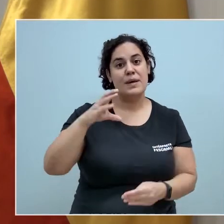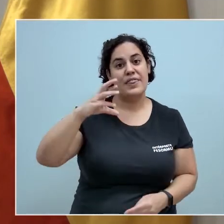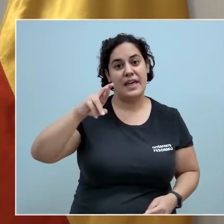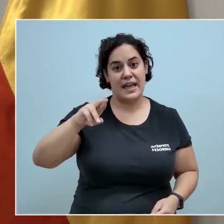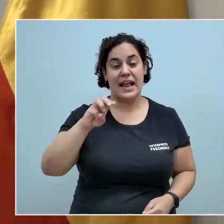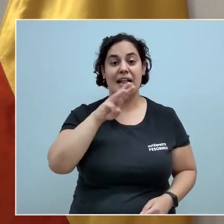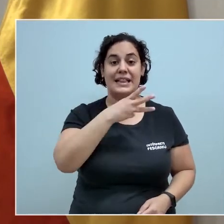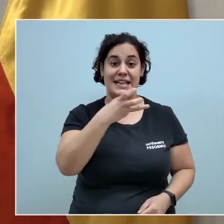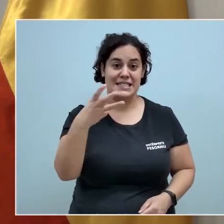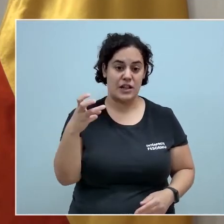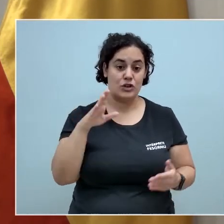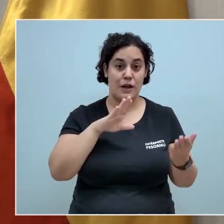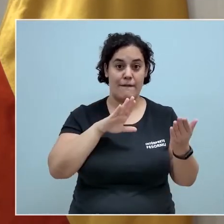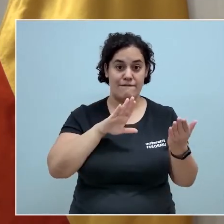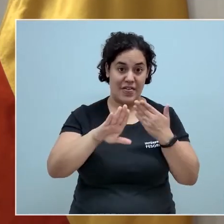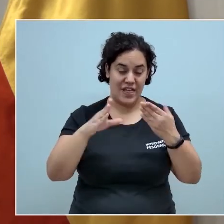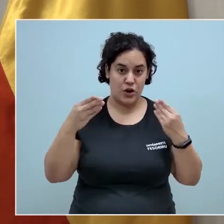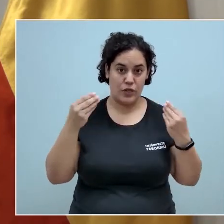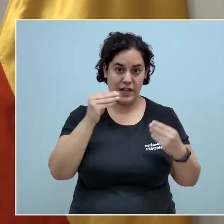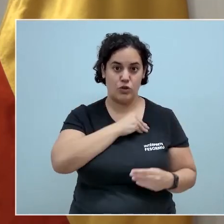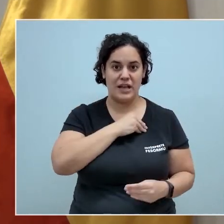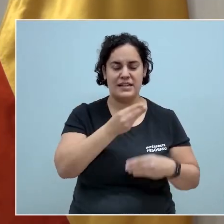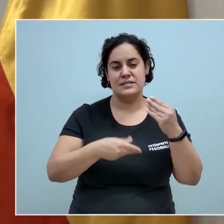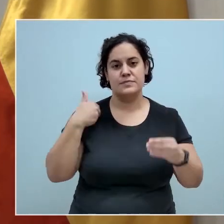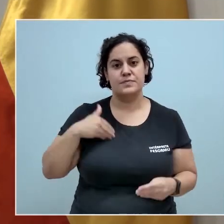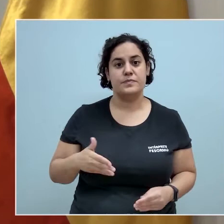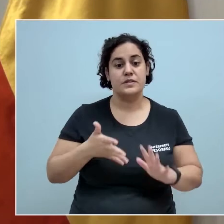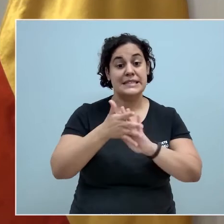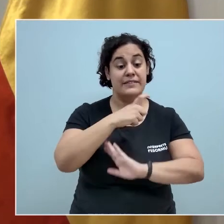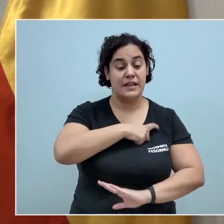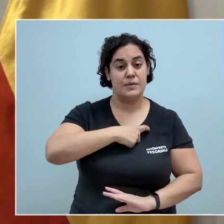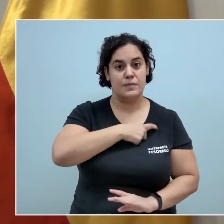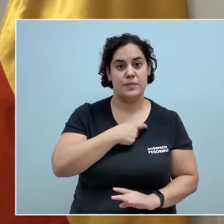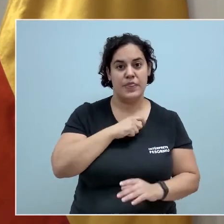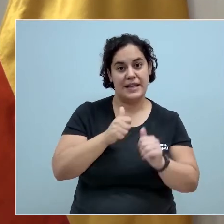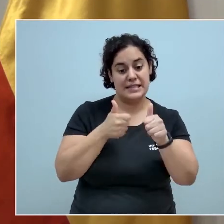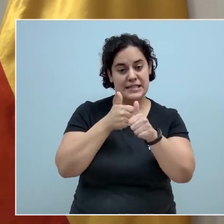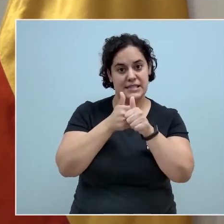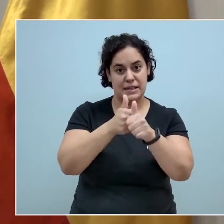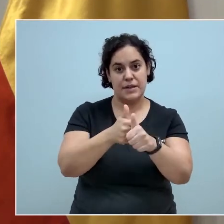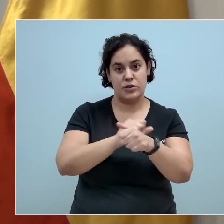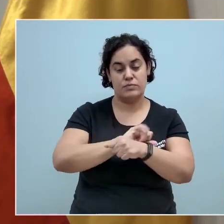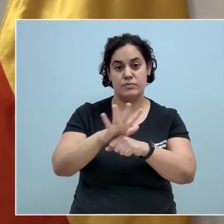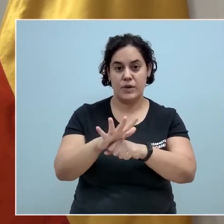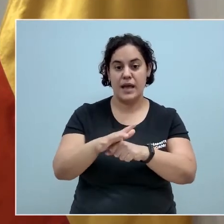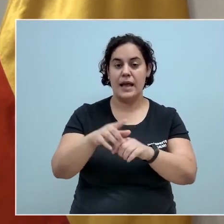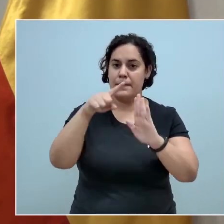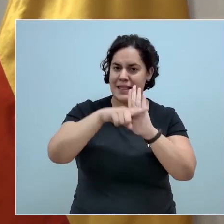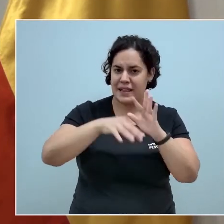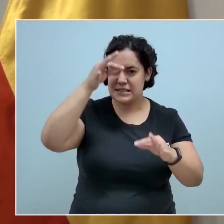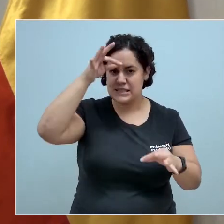de 300 vecinos de Totana. Estos datos hacen que el Comité de Seguimiento COVID haya tomado nuevas medidas